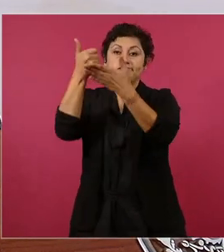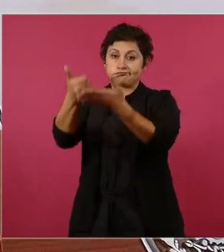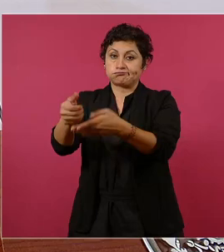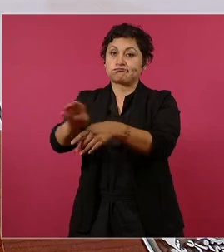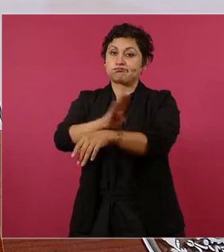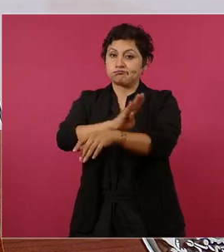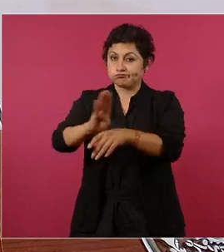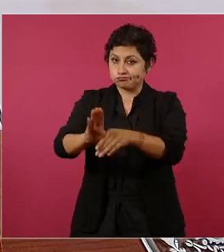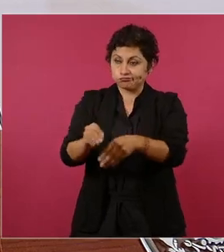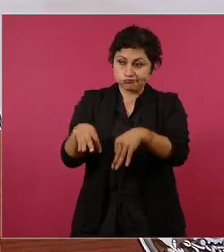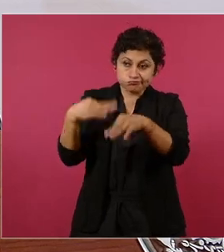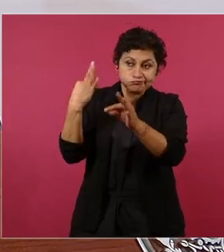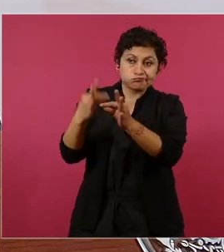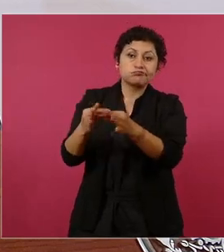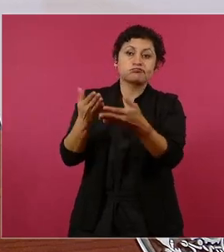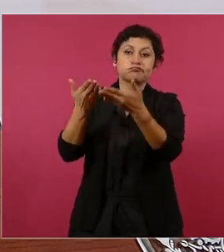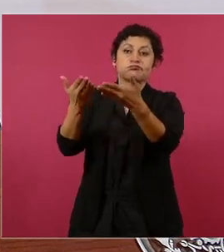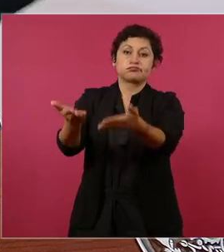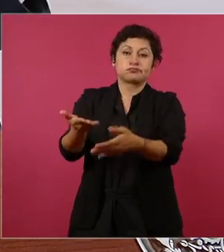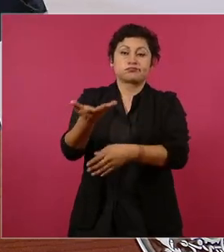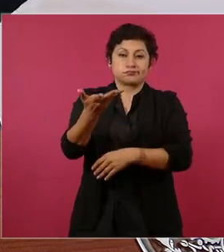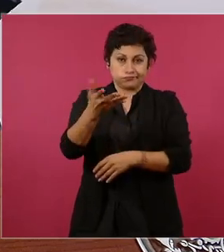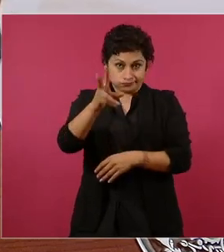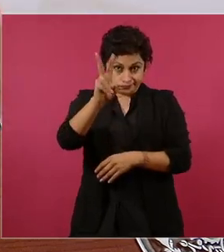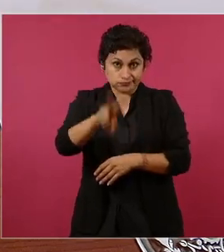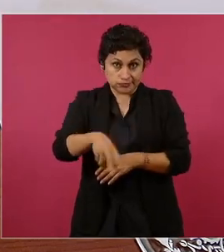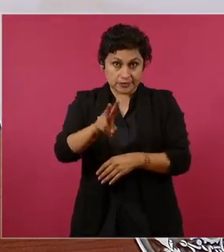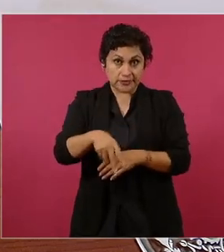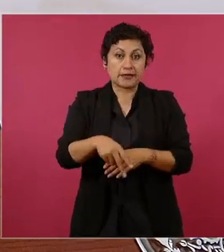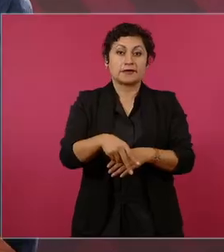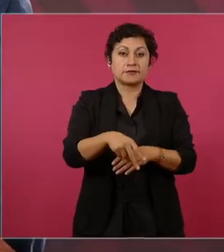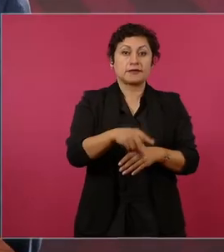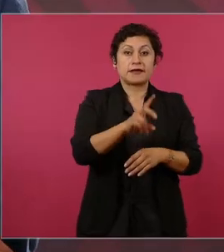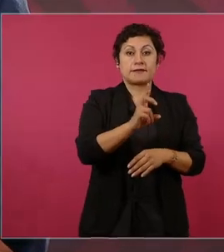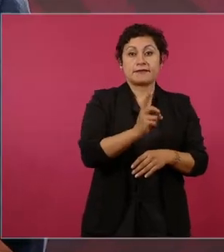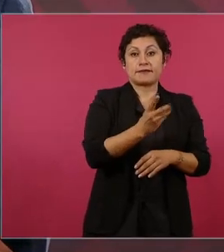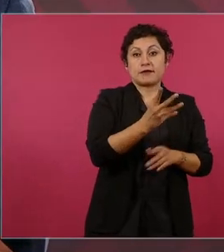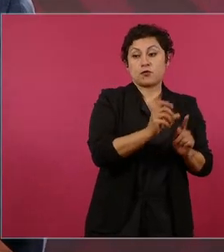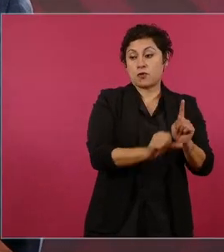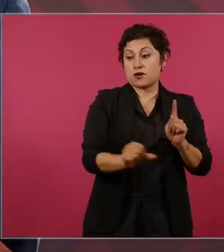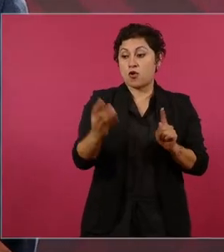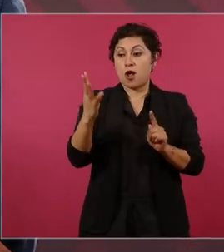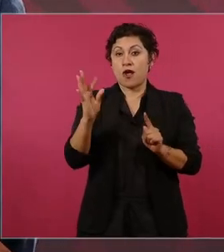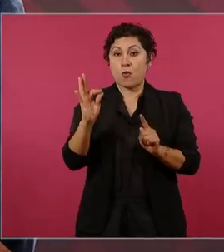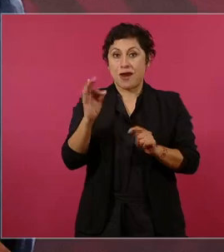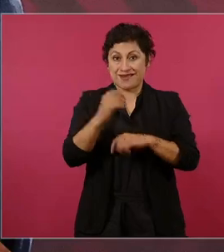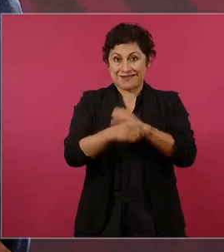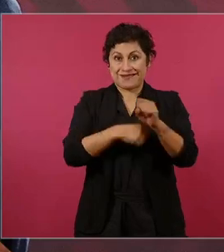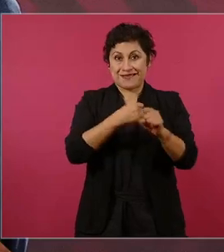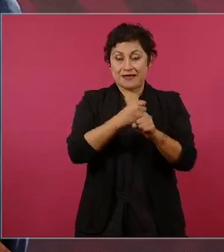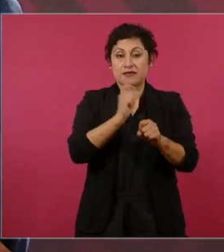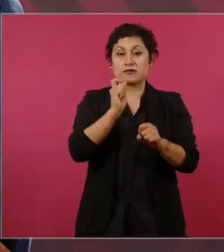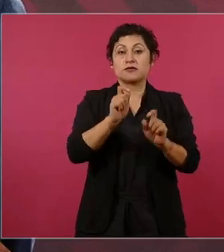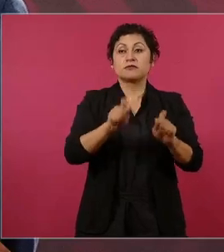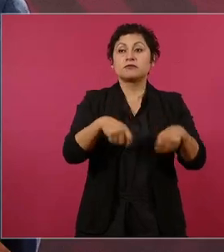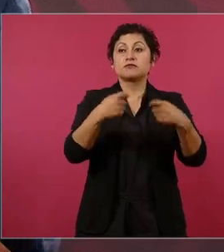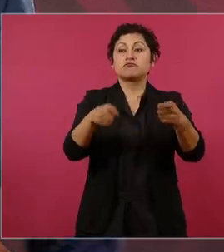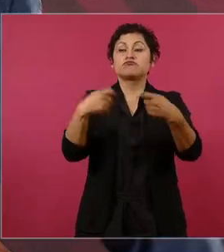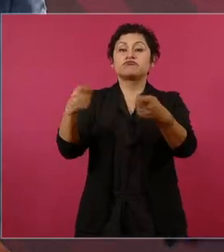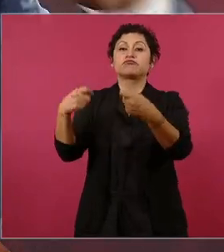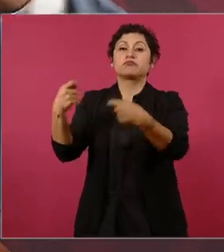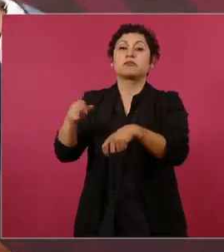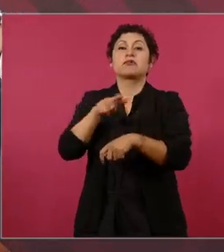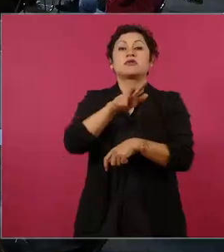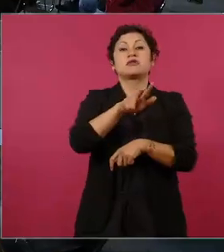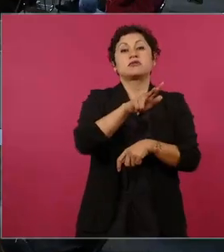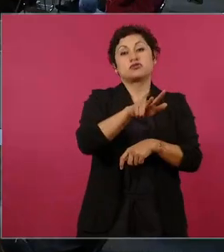muchísimo, del 34 al 40. Entregó 18 millones de hectáreas.